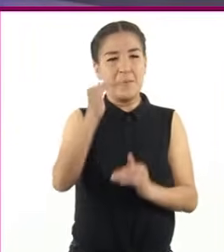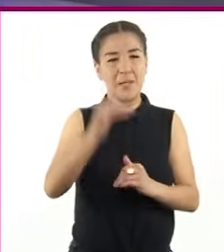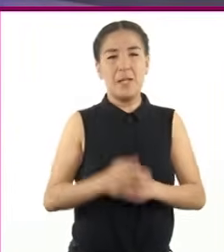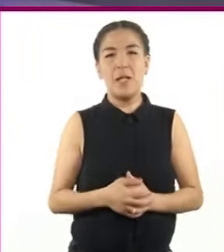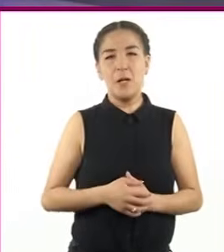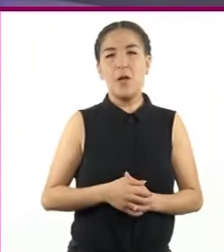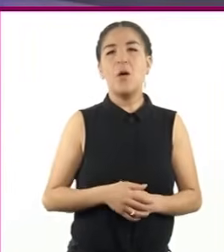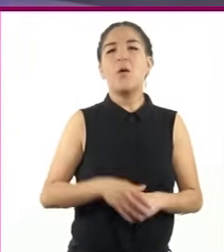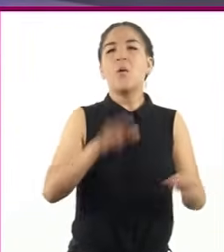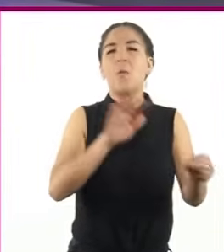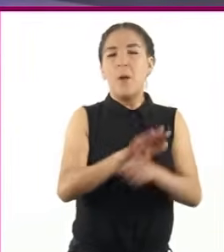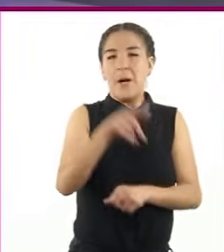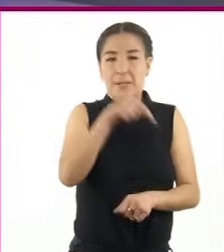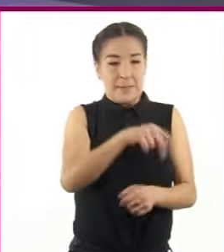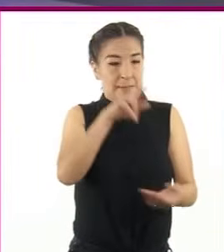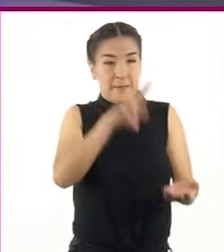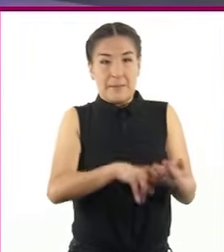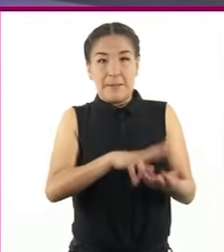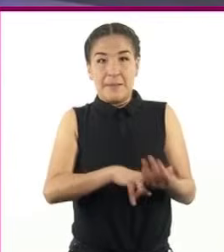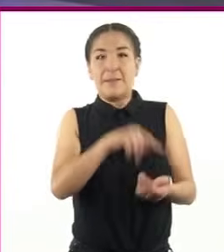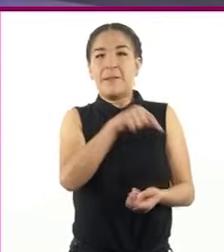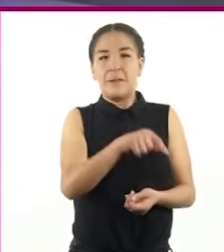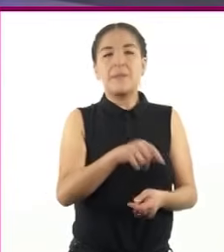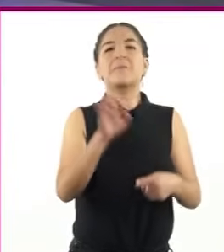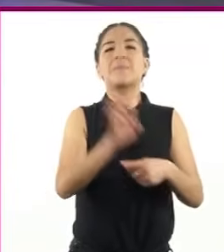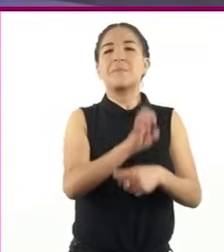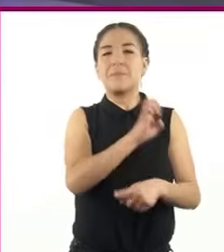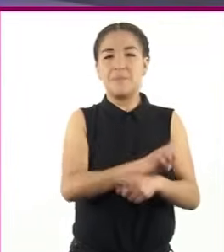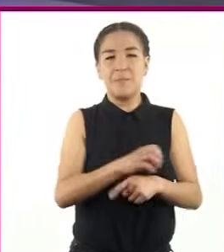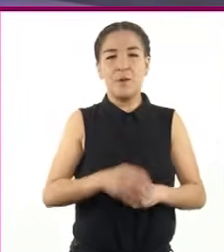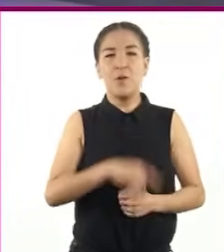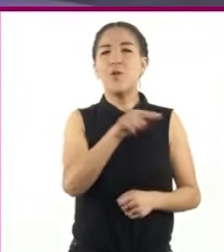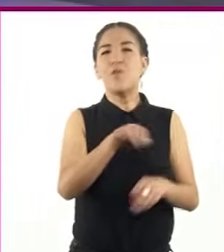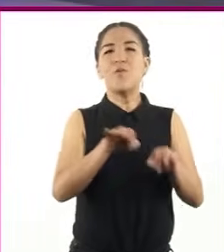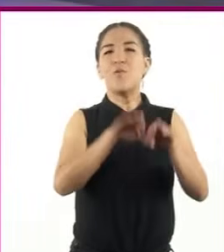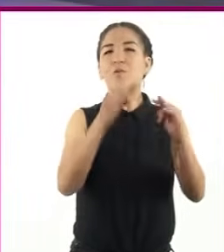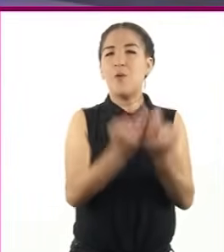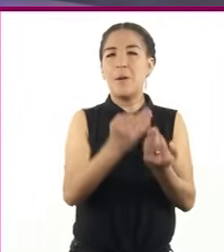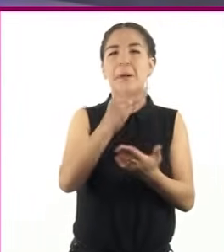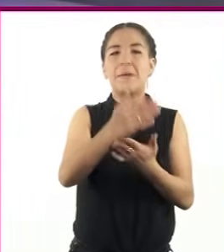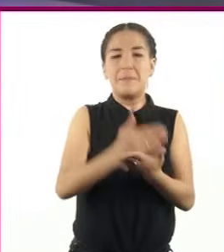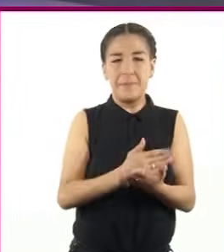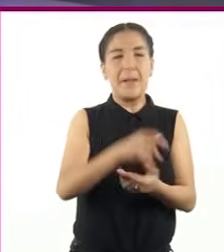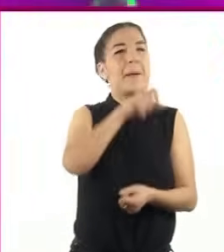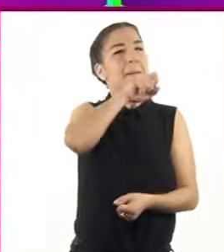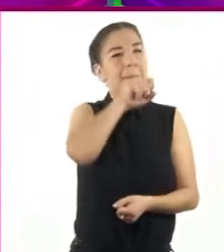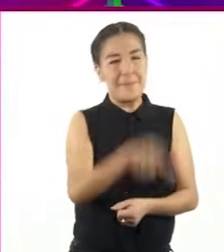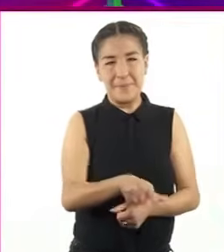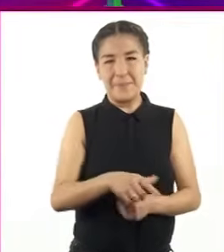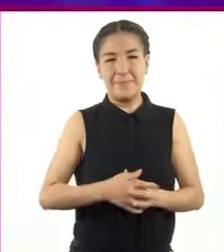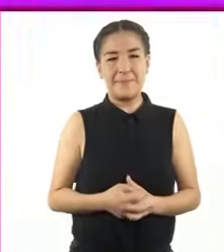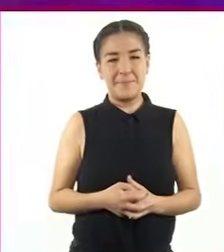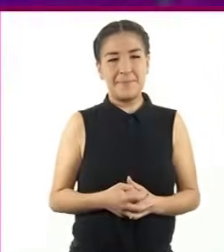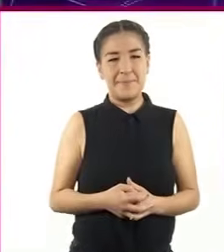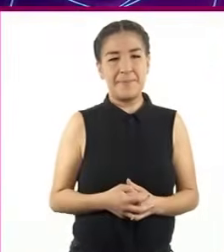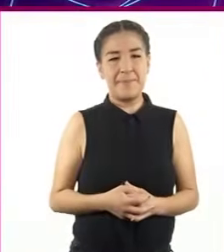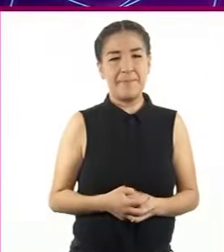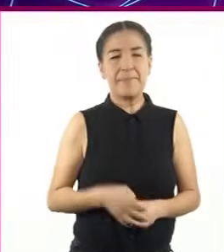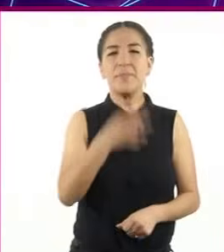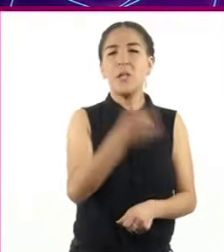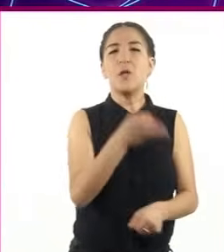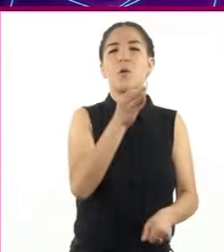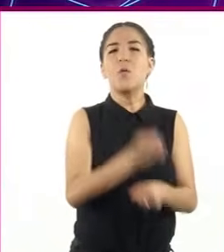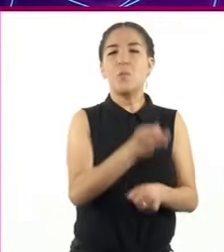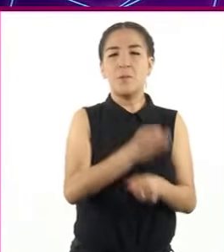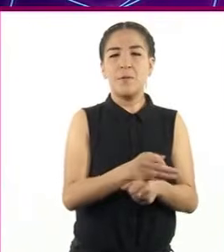las expresiones son equivalentes, entonces su forma simplificada debe ser la misma. En este caso